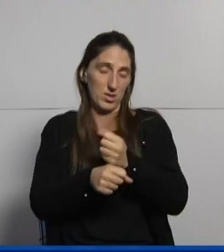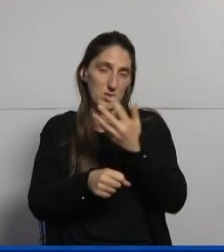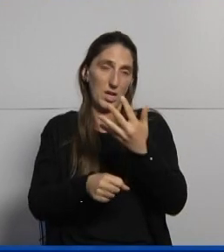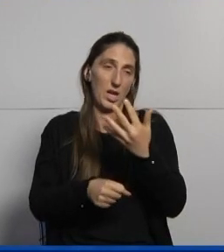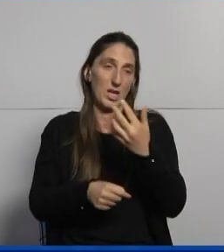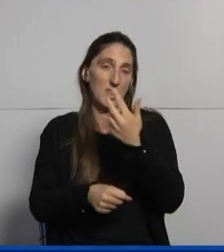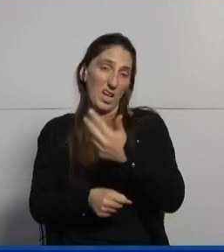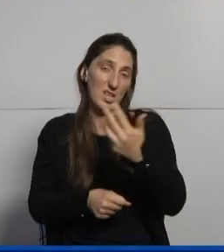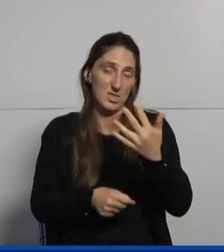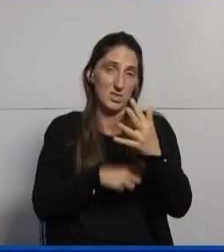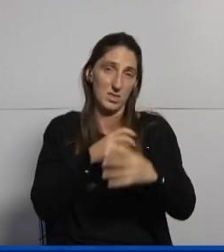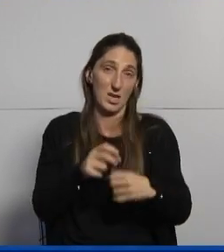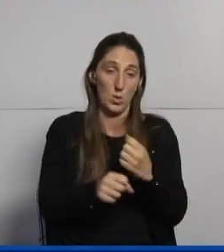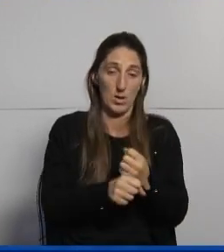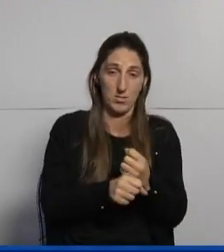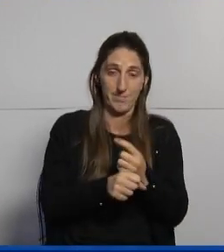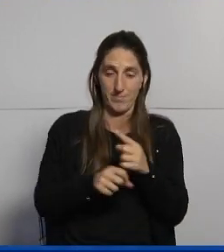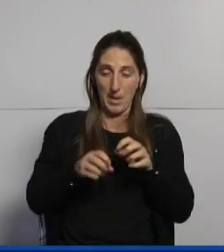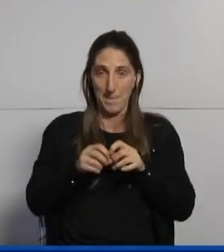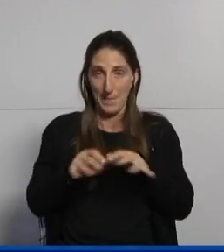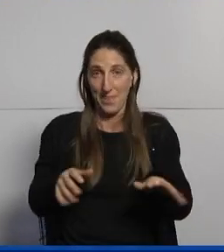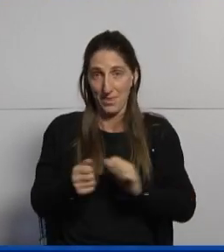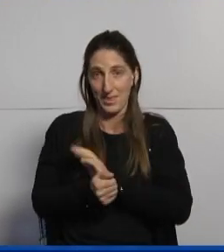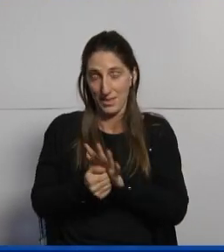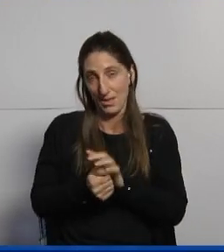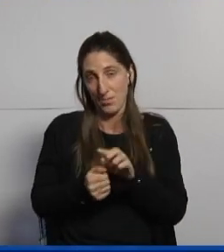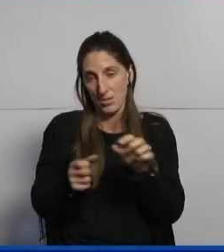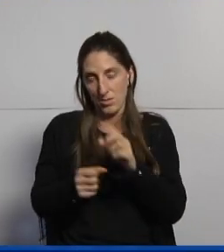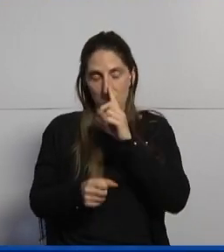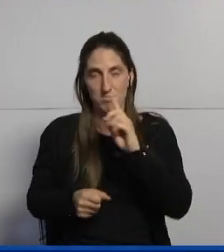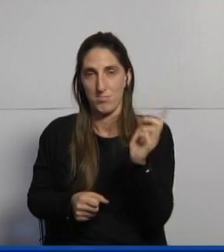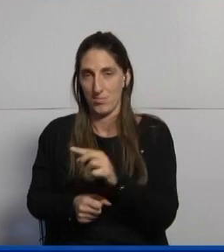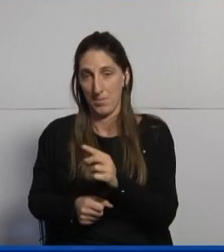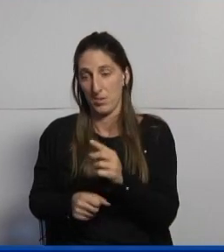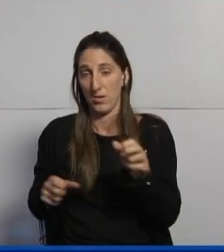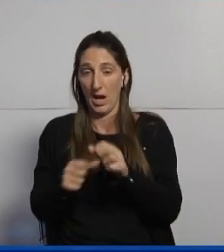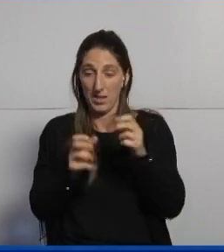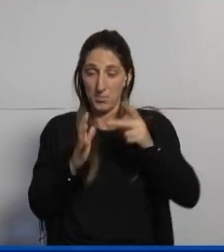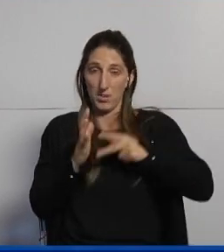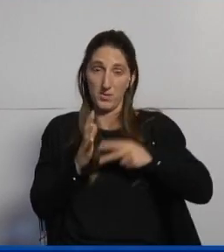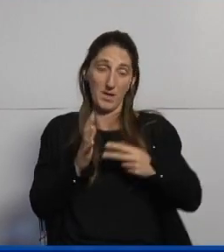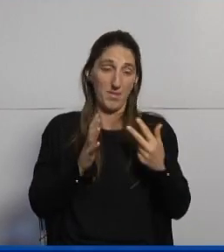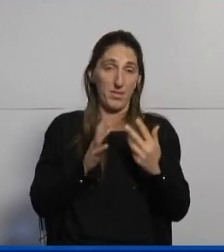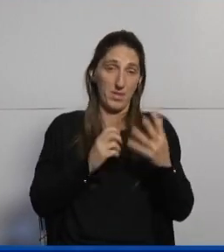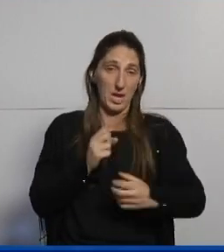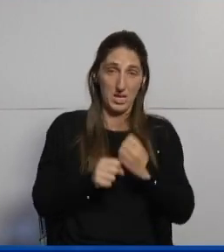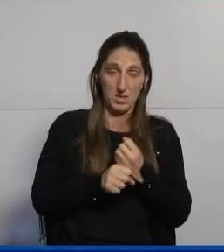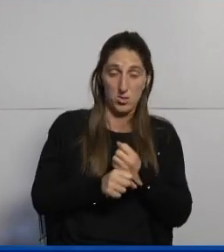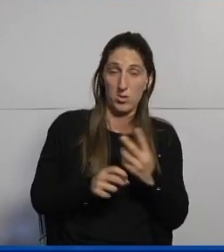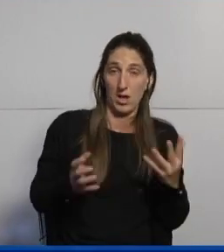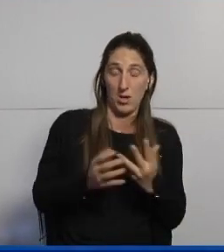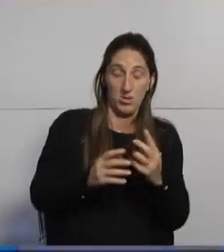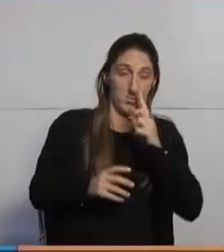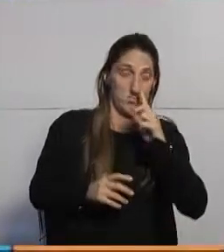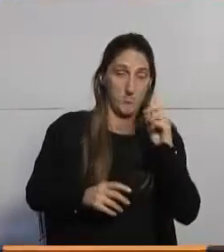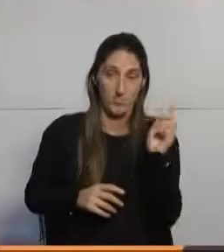5 años. Lo que hizo la pandemia de alguna manera es aceleró ese plan. Lo que anteriormente se planificaba en 3 años o en 5 años, lo tuvieron